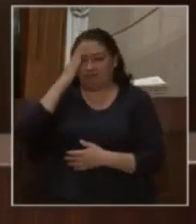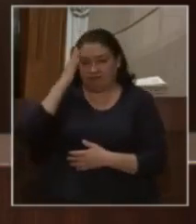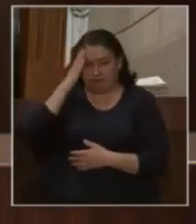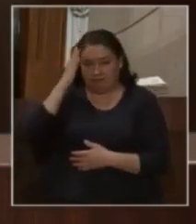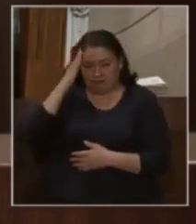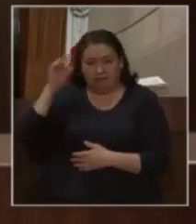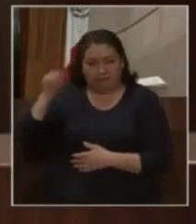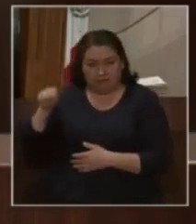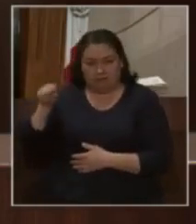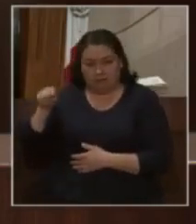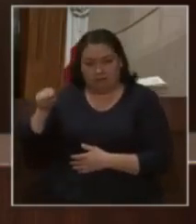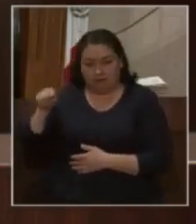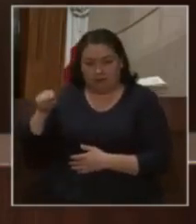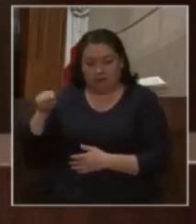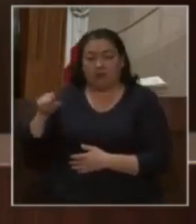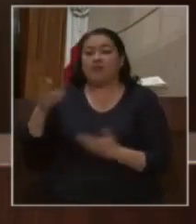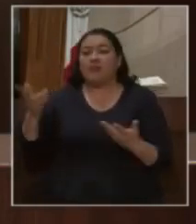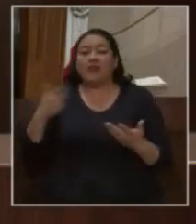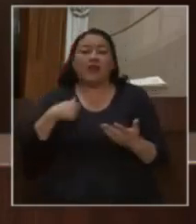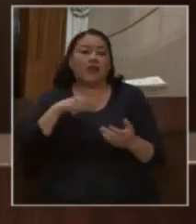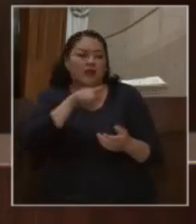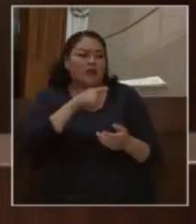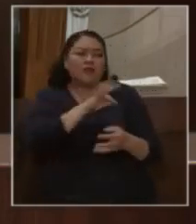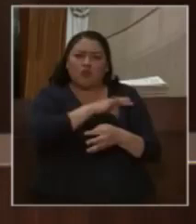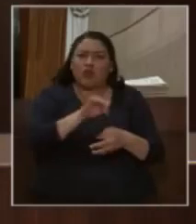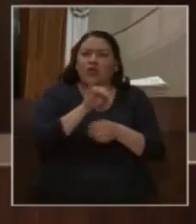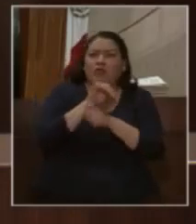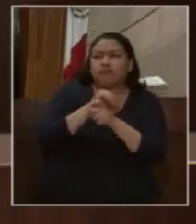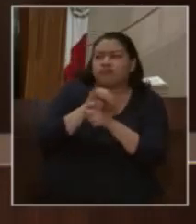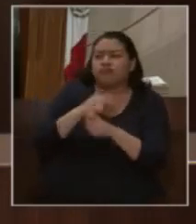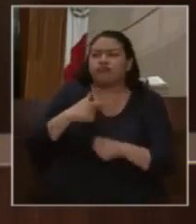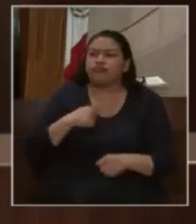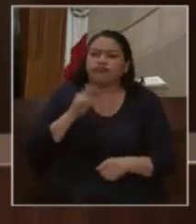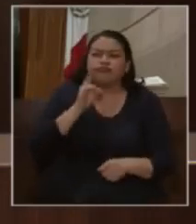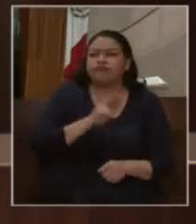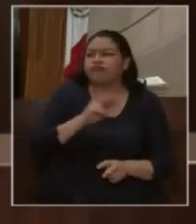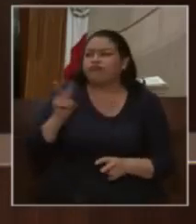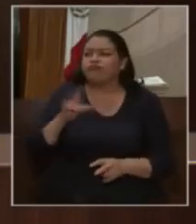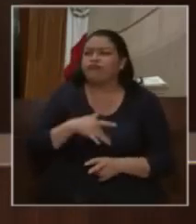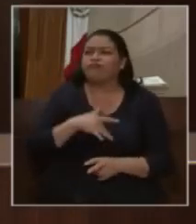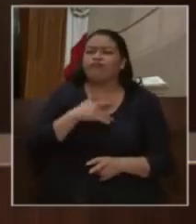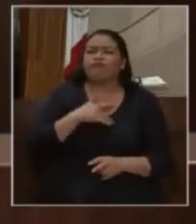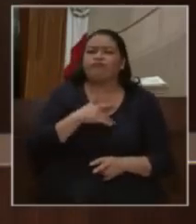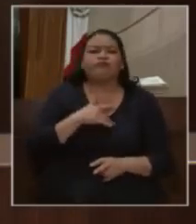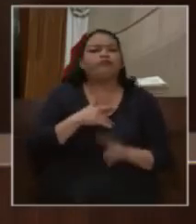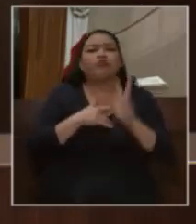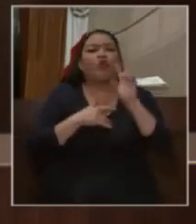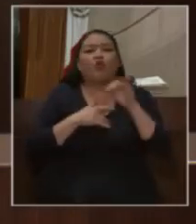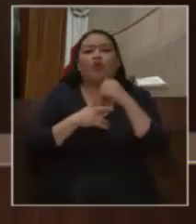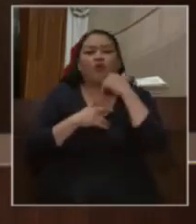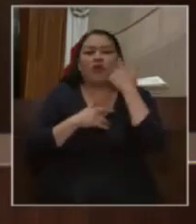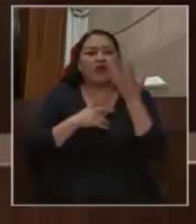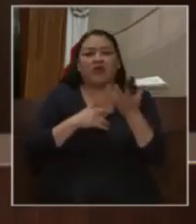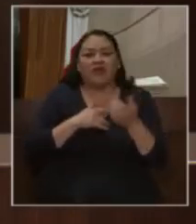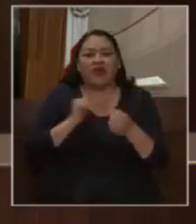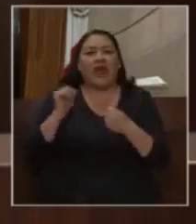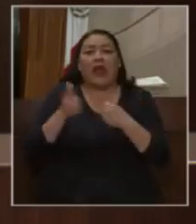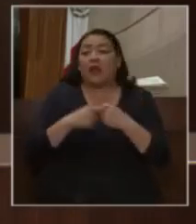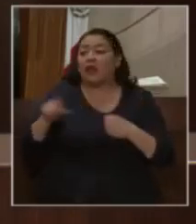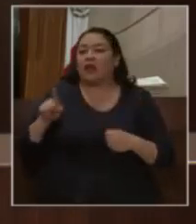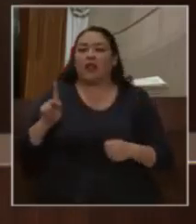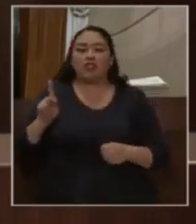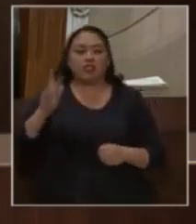dirigente nacional. Todo esto a mí me demuestra que no había la intención de generar ningún acto